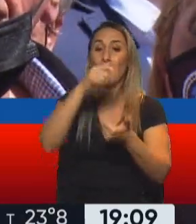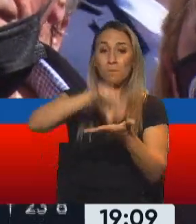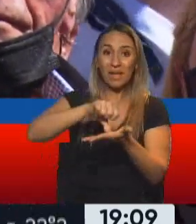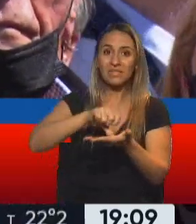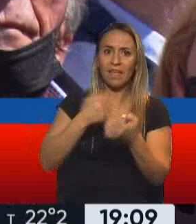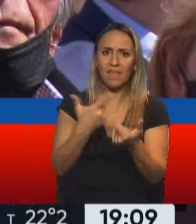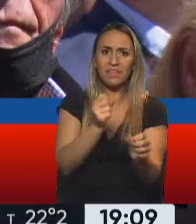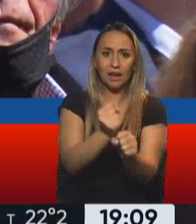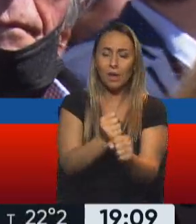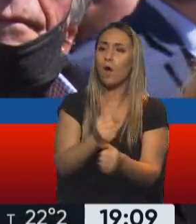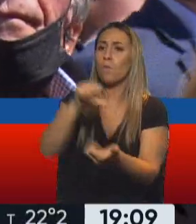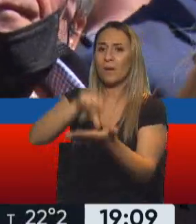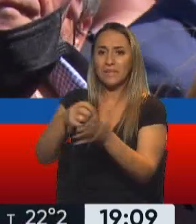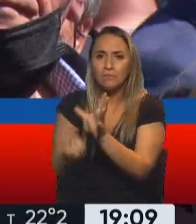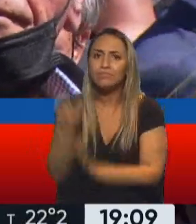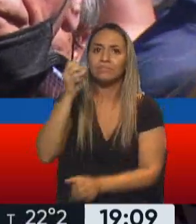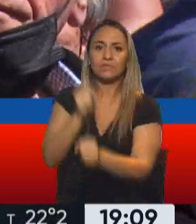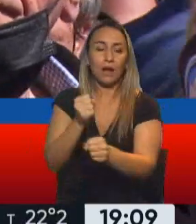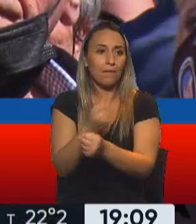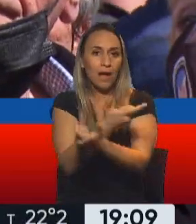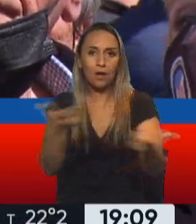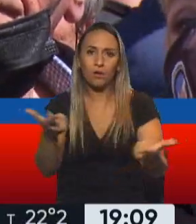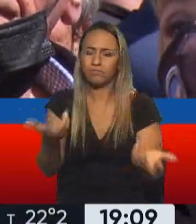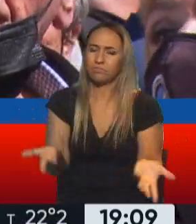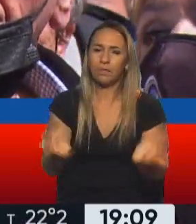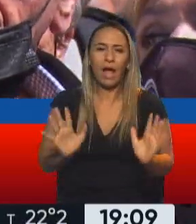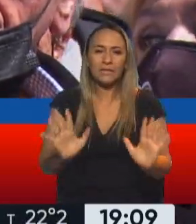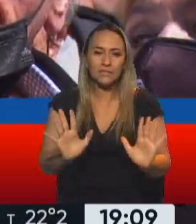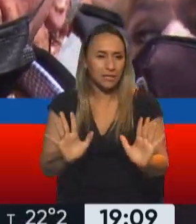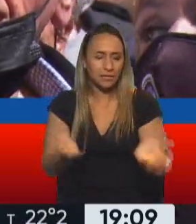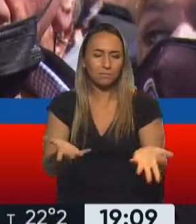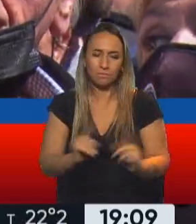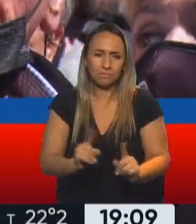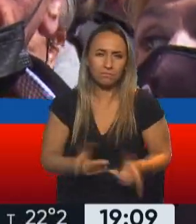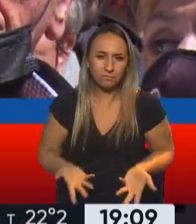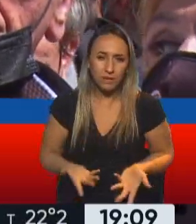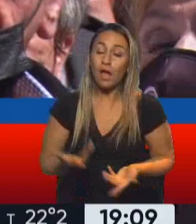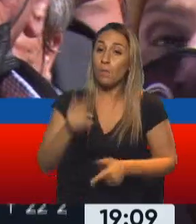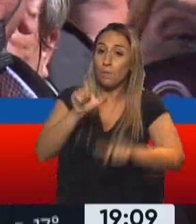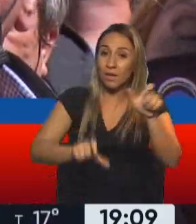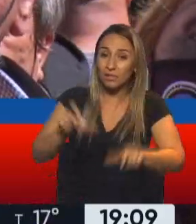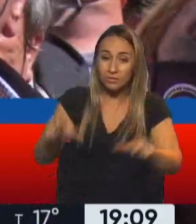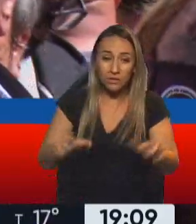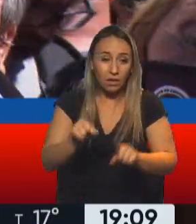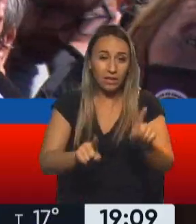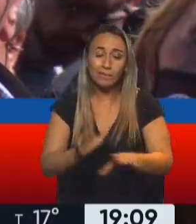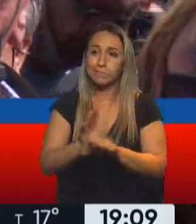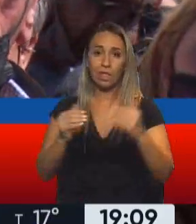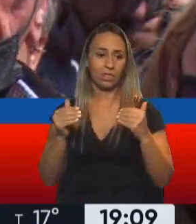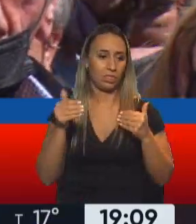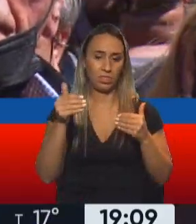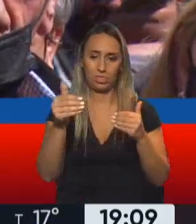un país que genere trabajo. No podemos vivir con argentinos y argentinas en dos